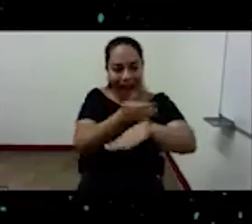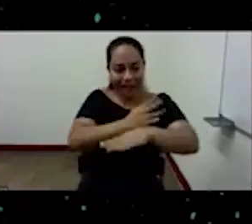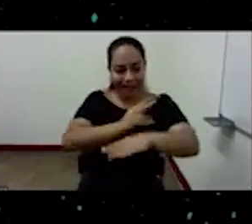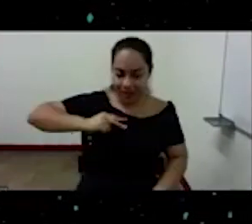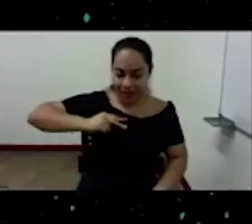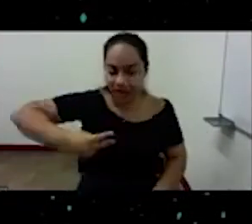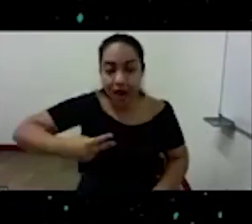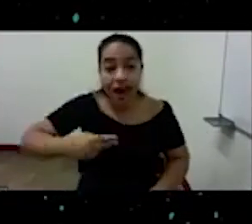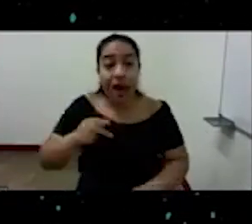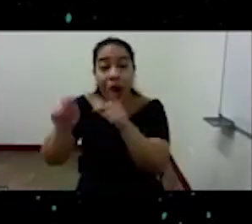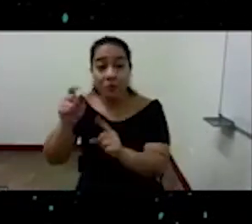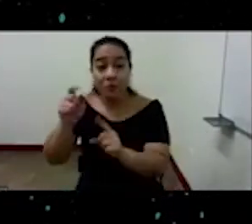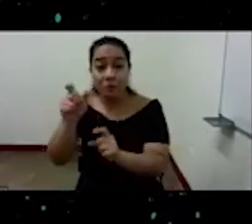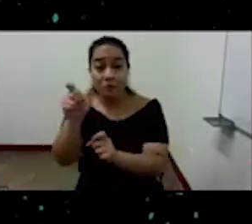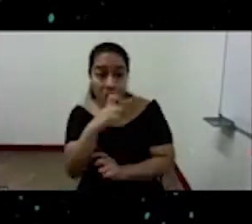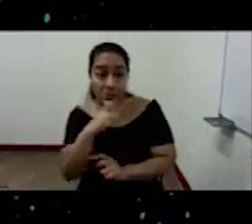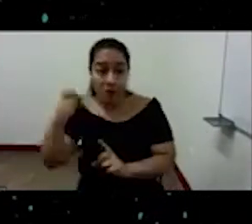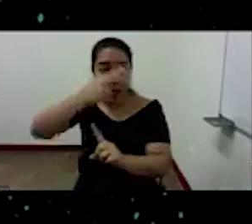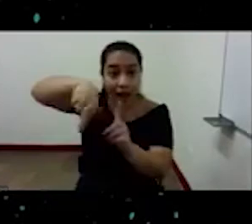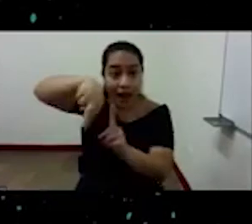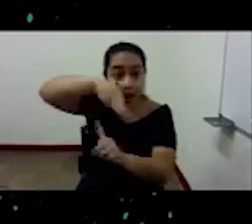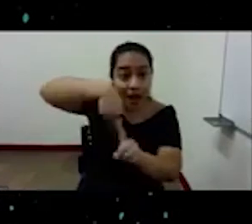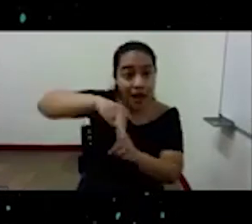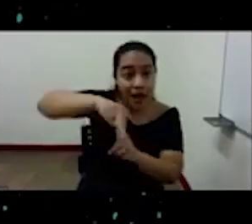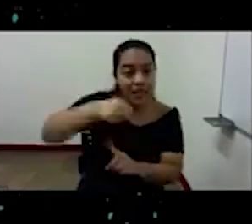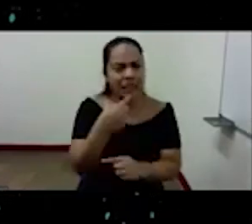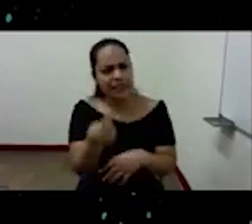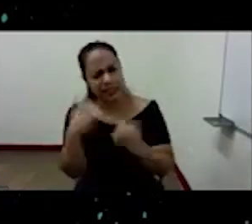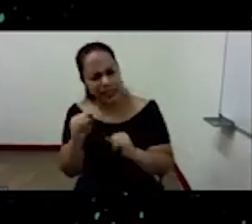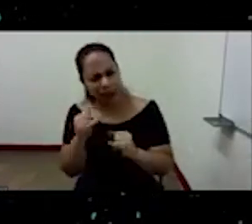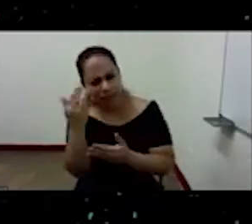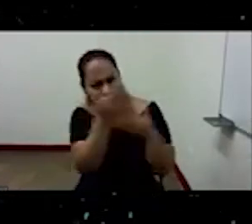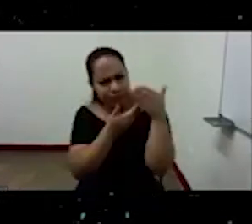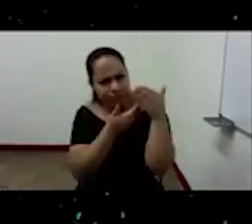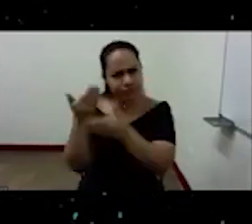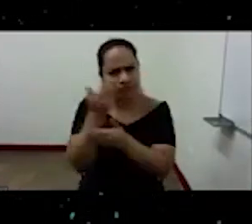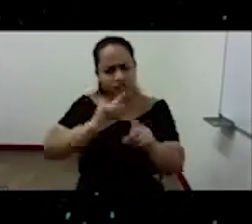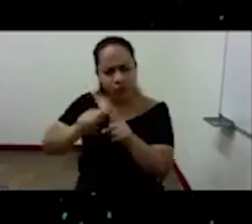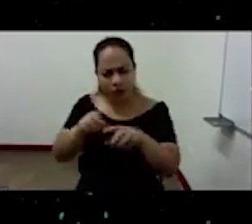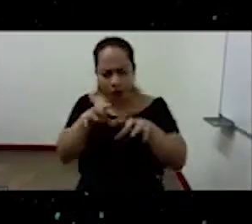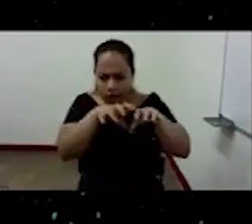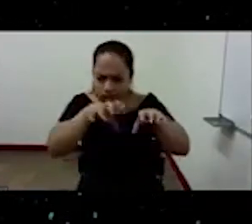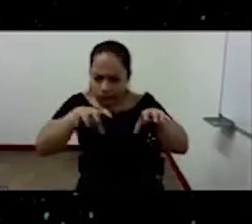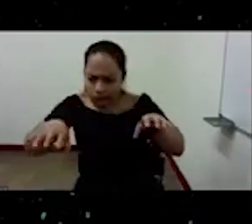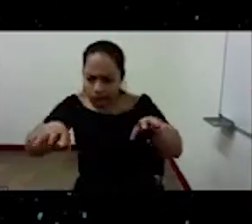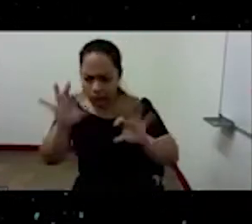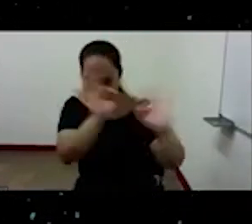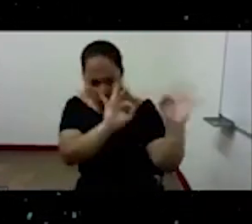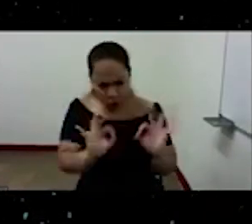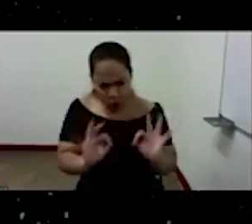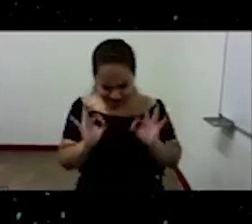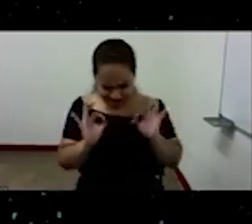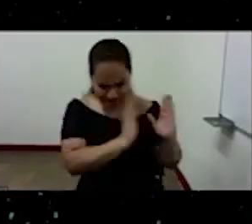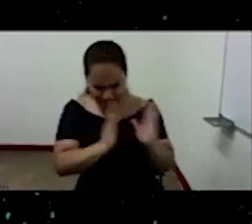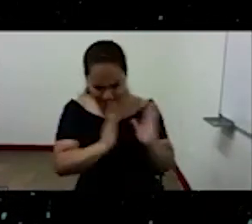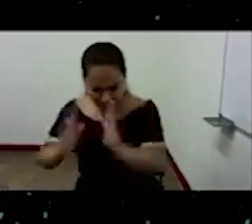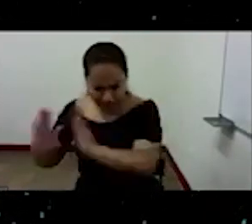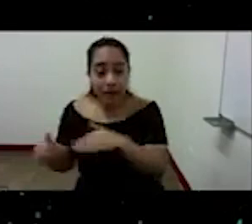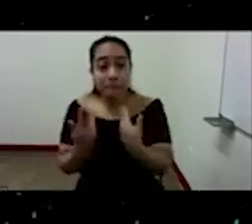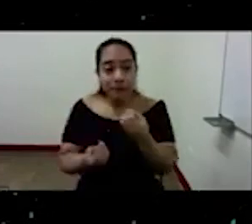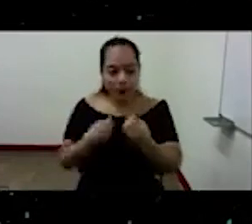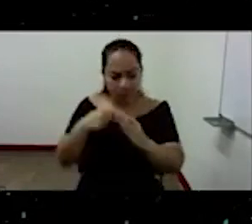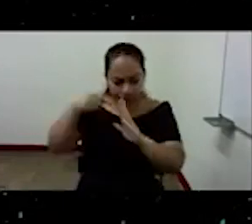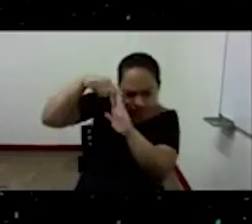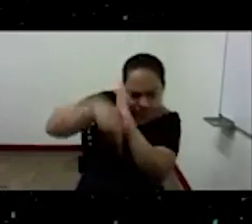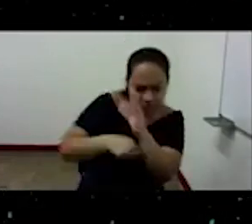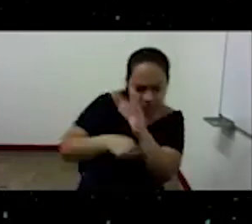antropólogos como Lévi-Strauss han explorado en la elaboración de una clasificación tan rigurosa y ordenada que cuando nos sumergimos en